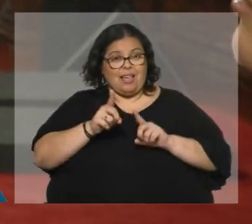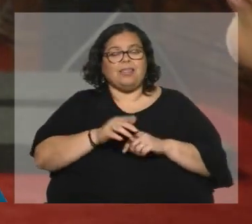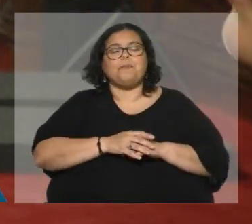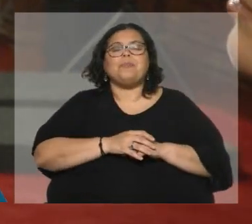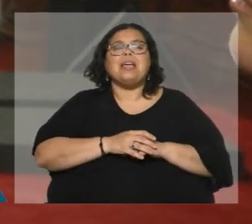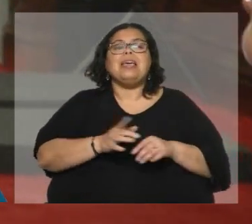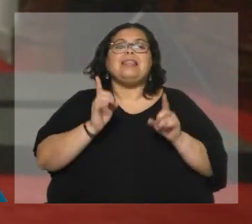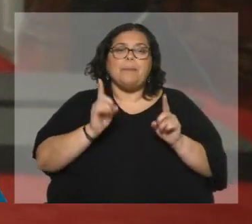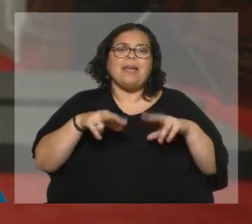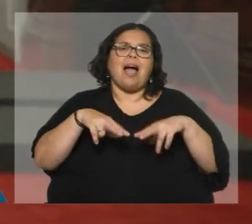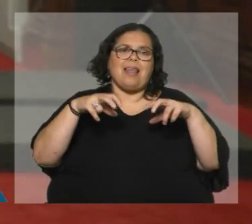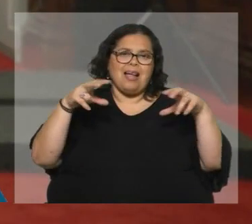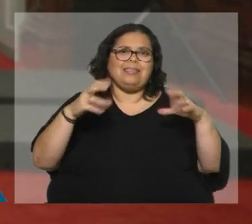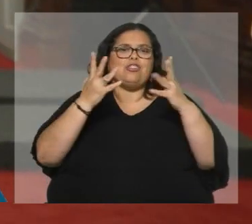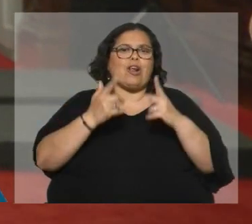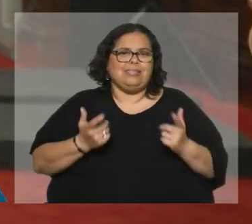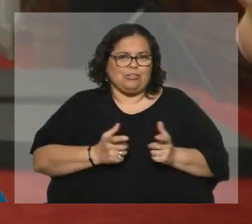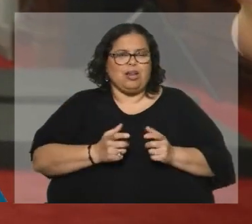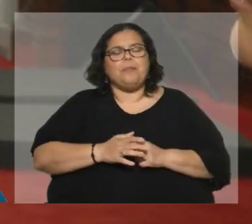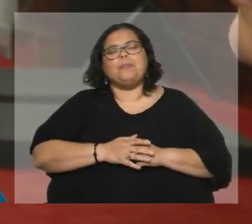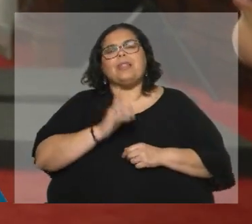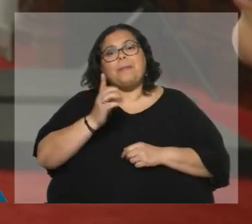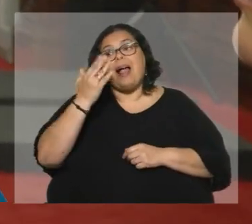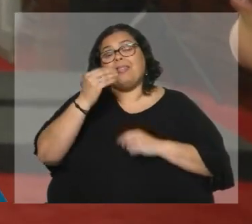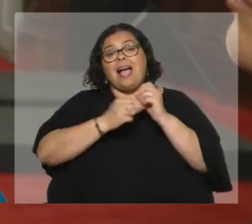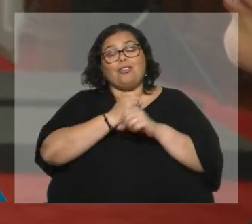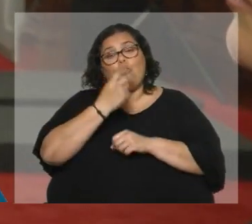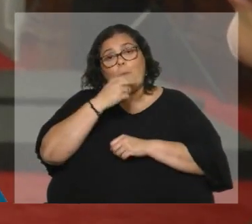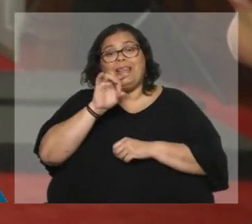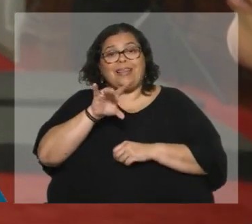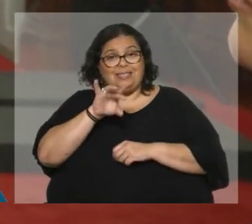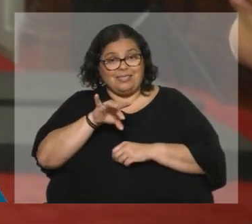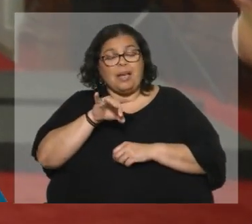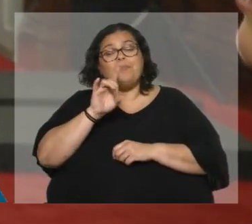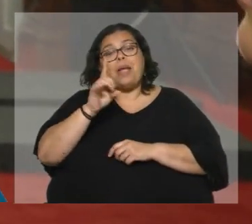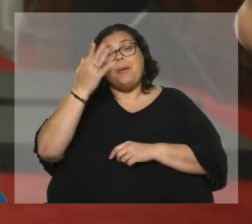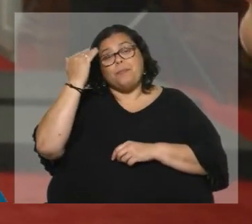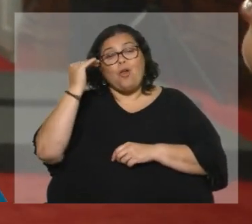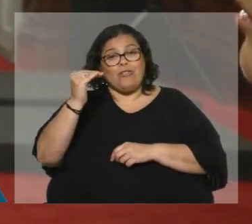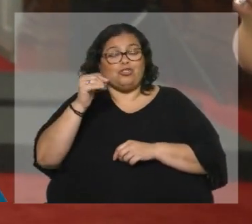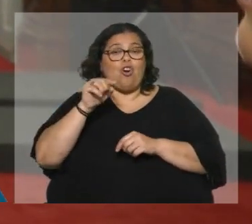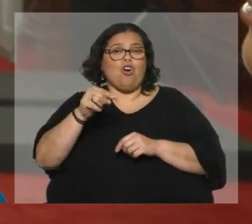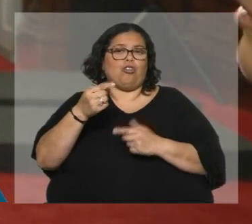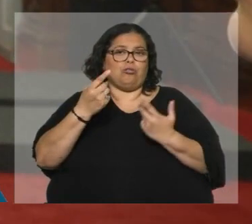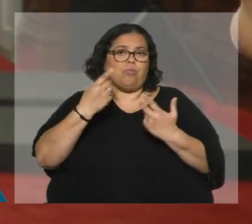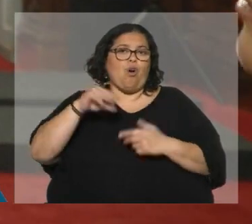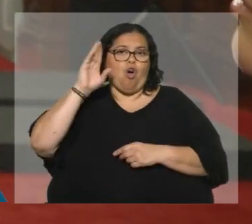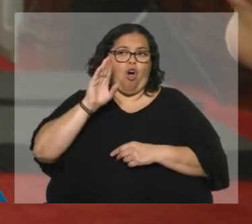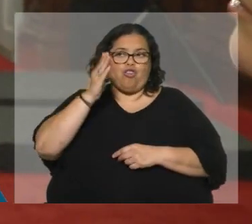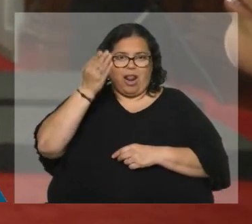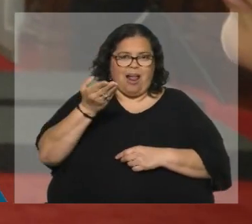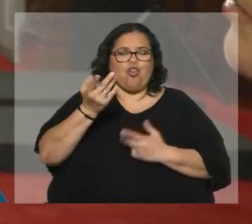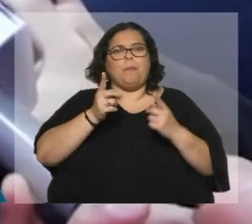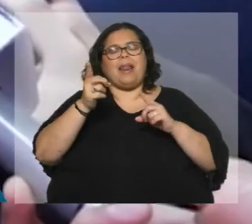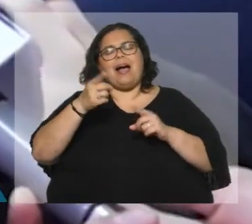y de análisis organizacional en 2015 fue nombrado profesor emérito de la facultad de ciencias humanas de la Universidad Católica del